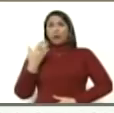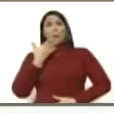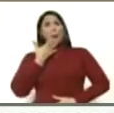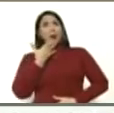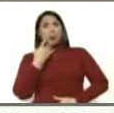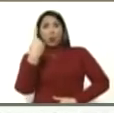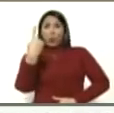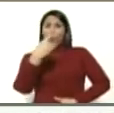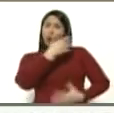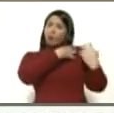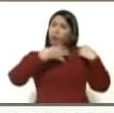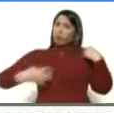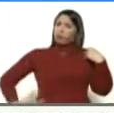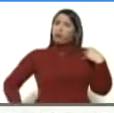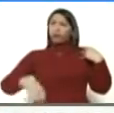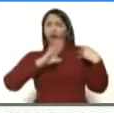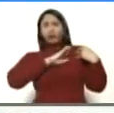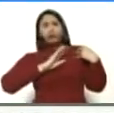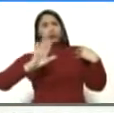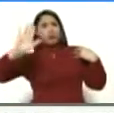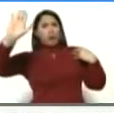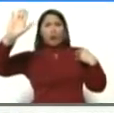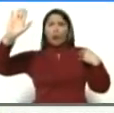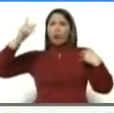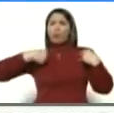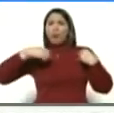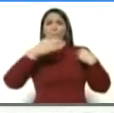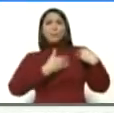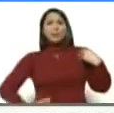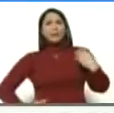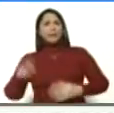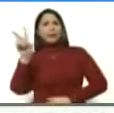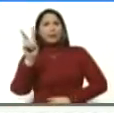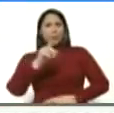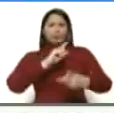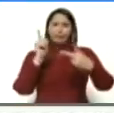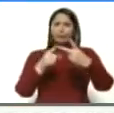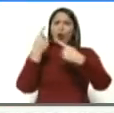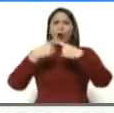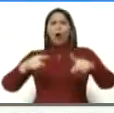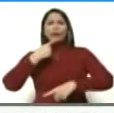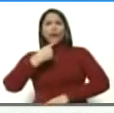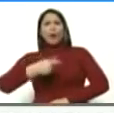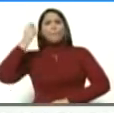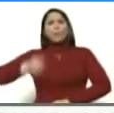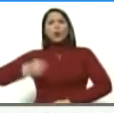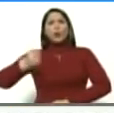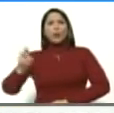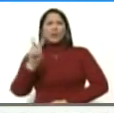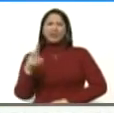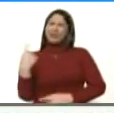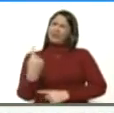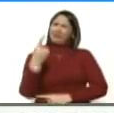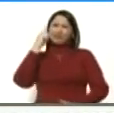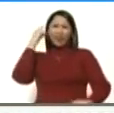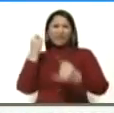autoproclamó presidente de la República, otro se autodesignó procurador de Venezuela, con un único